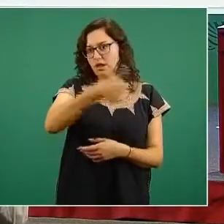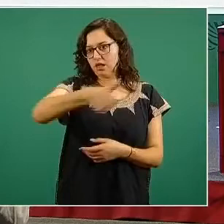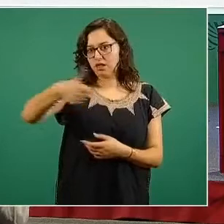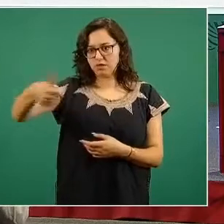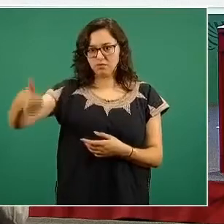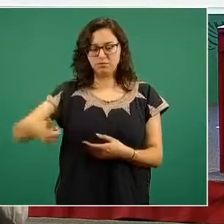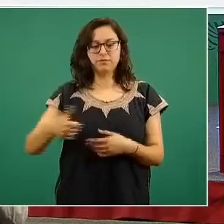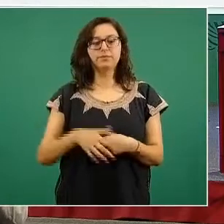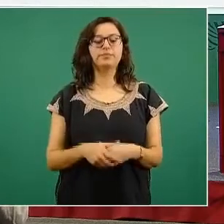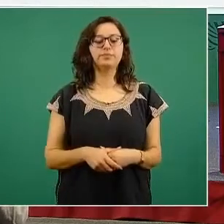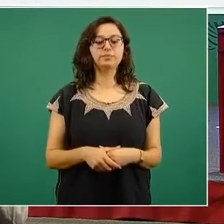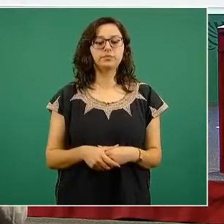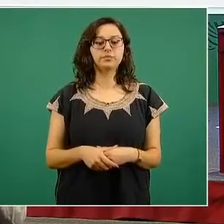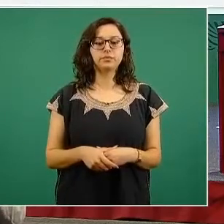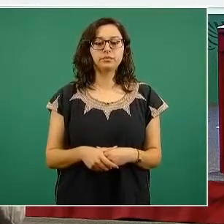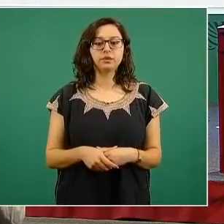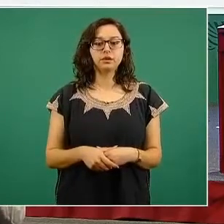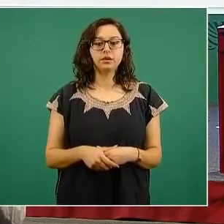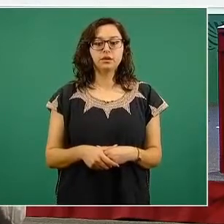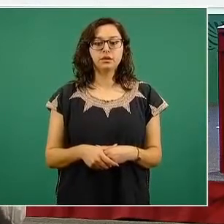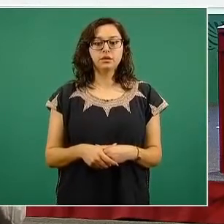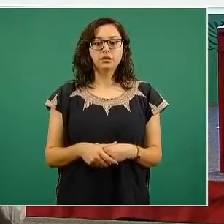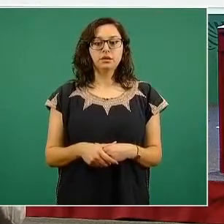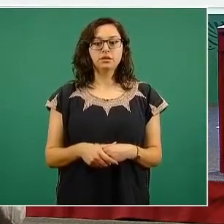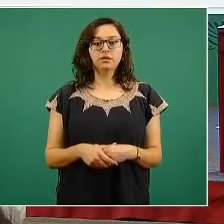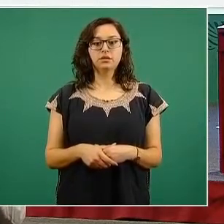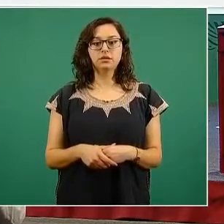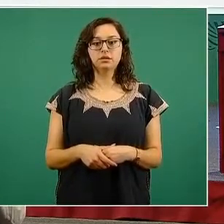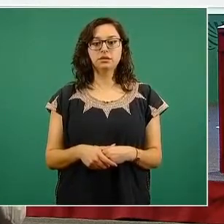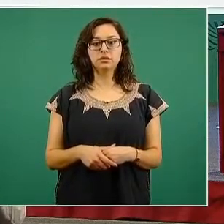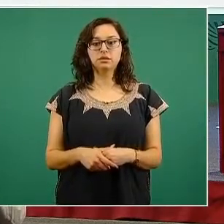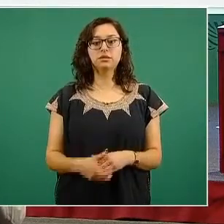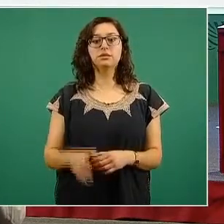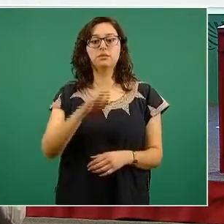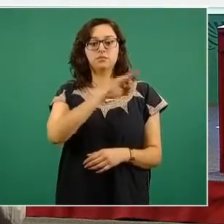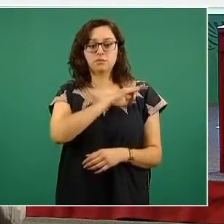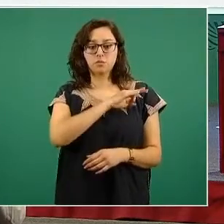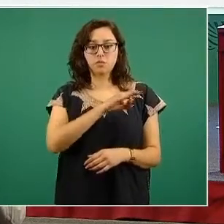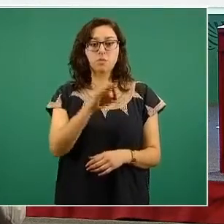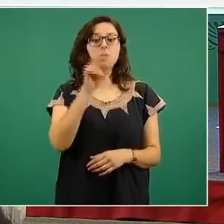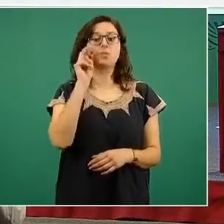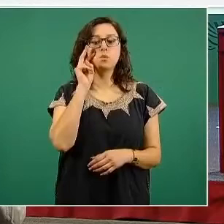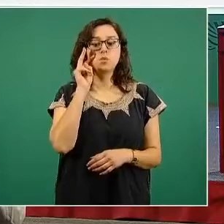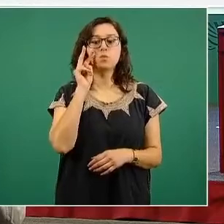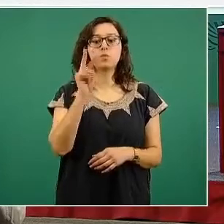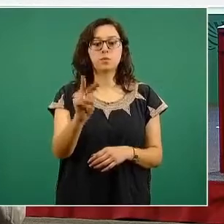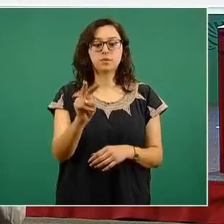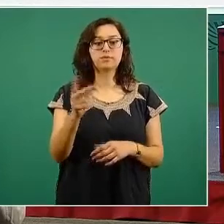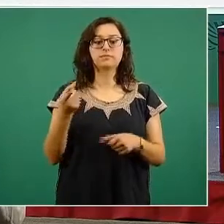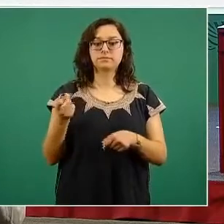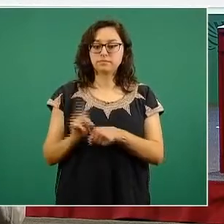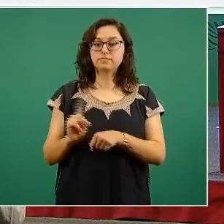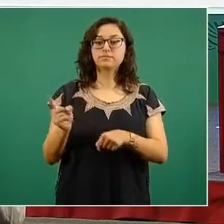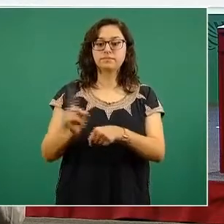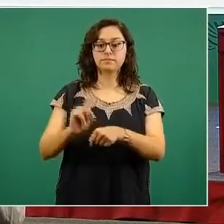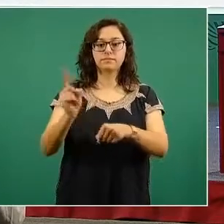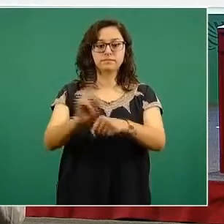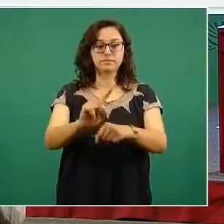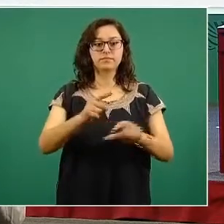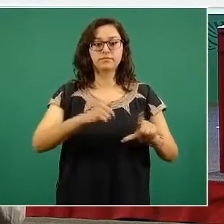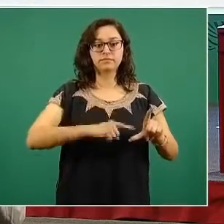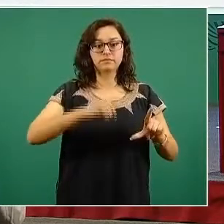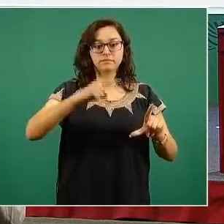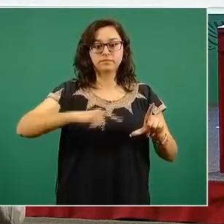casas. Como pueden ver en esta gráfica que se ha presentado diariamente, lo que vemos aquí,